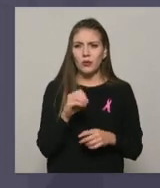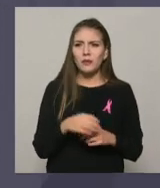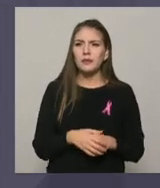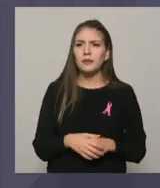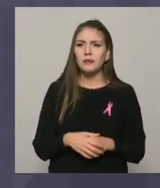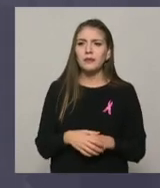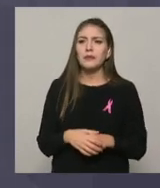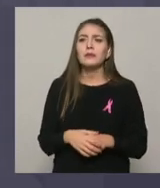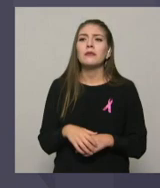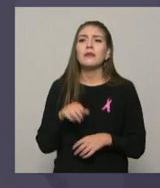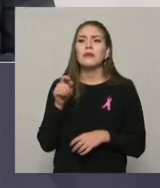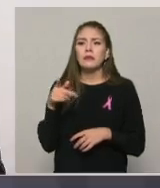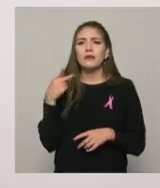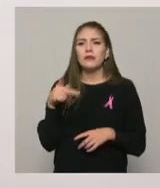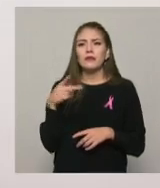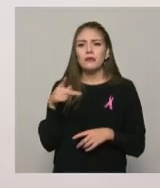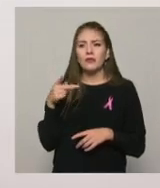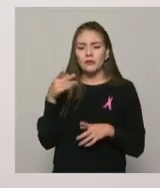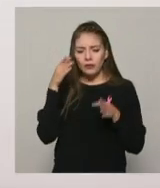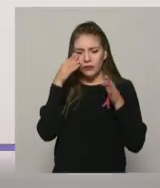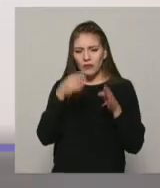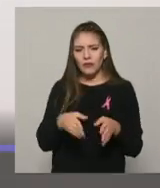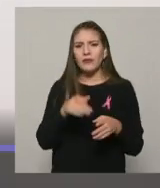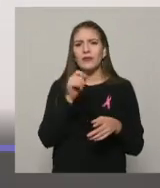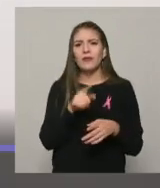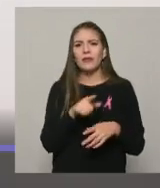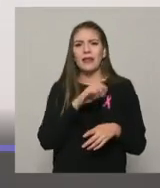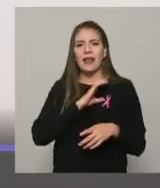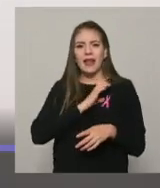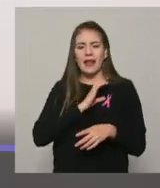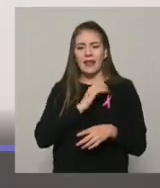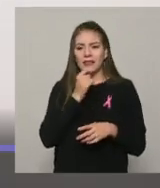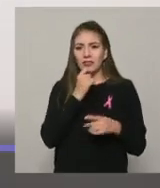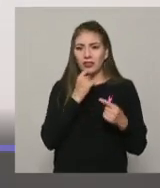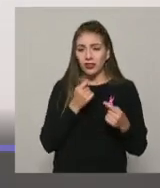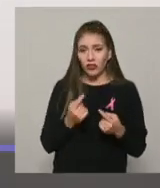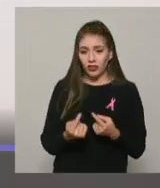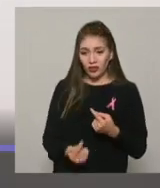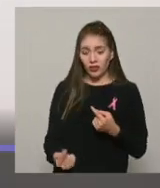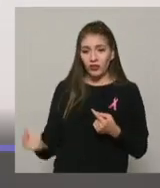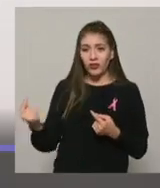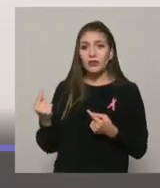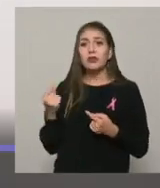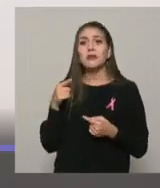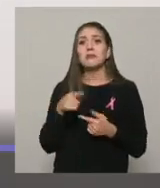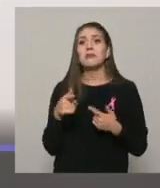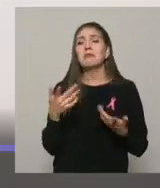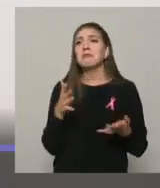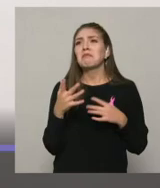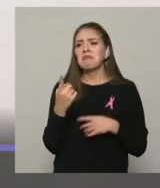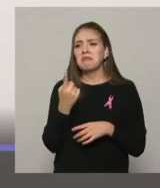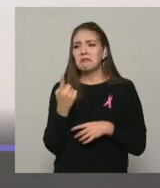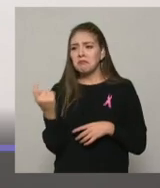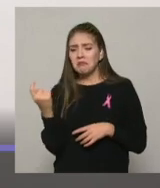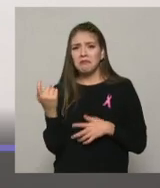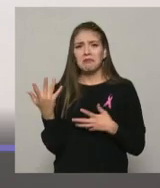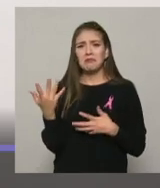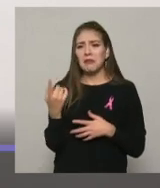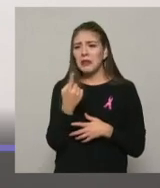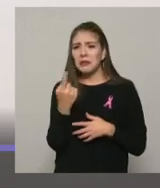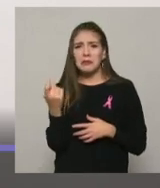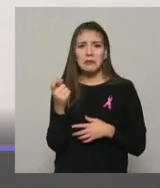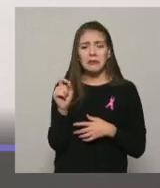infantiles, oncólogos pediatras, estamos hablando de los que atienden el cáncer en niños, 100, 120, para un país